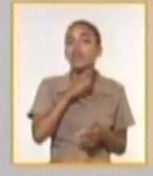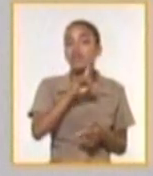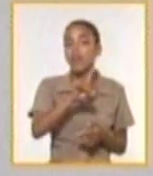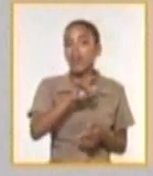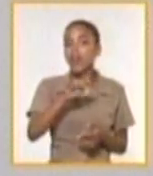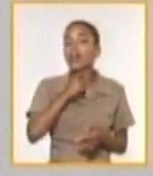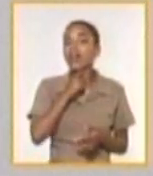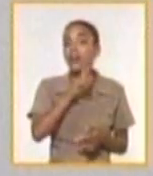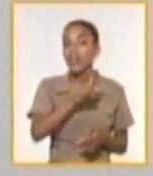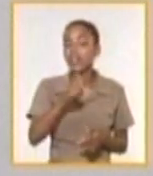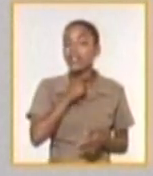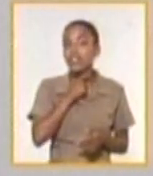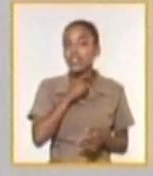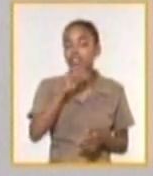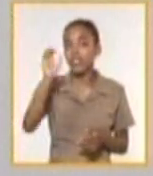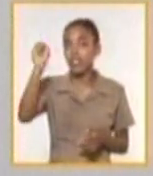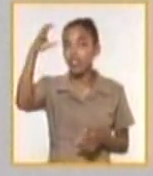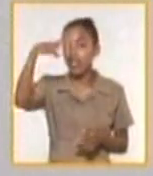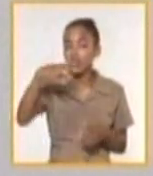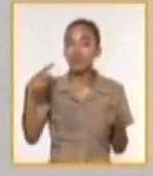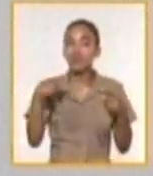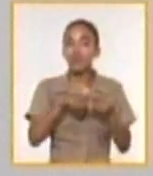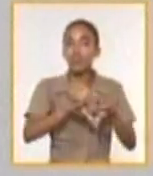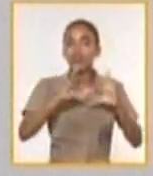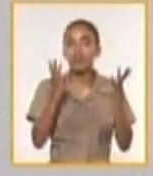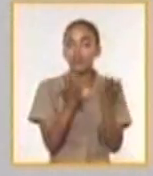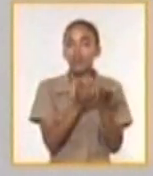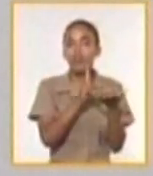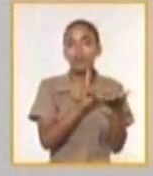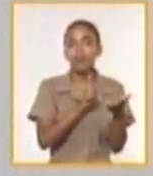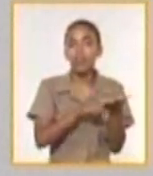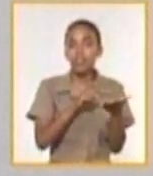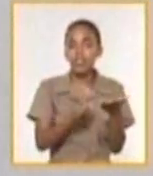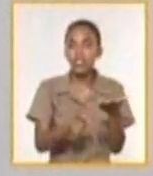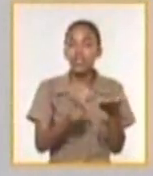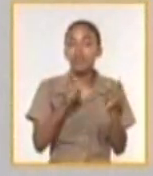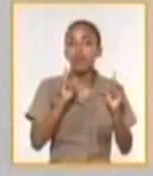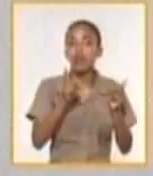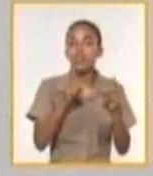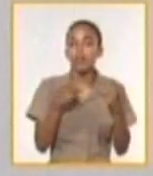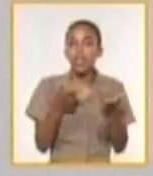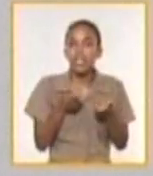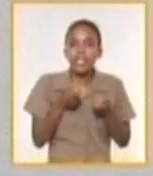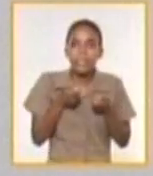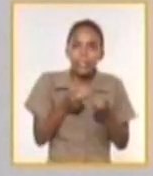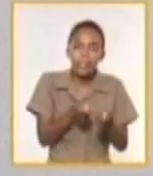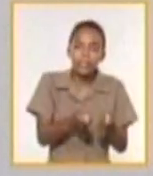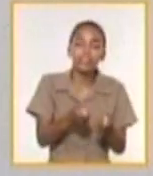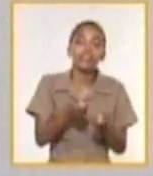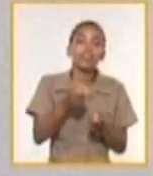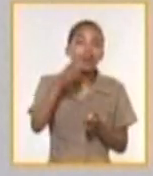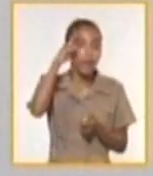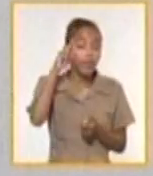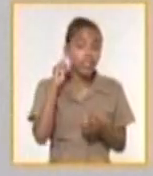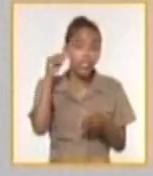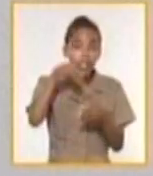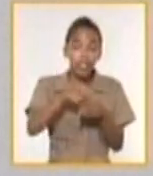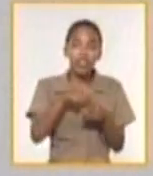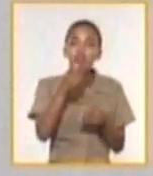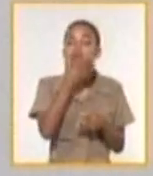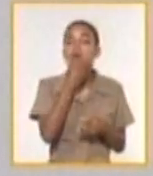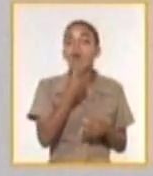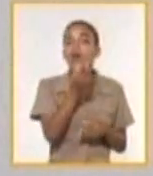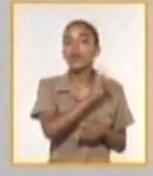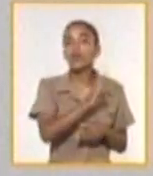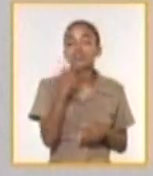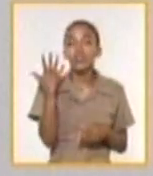partidos políticos de ese momento, supuestamente para presionar a Batista, ¿no? Y estaban los jóvenes revolucionarios, entre ellos Armando Hart,